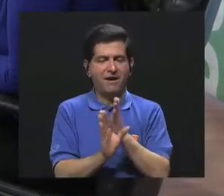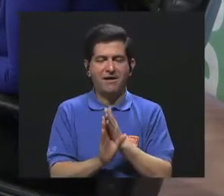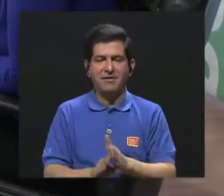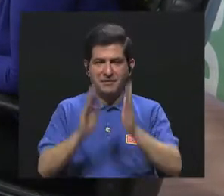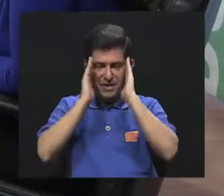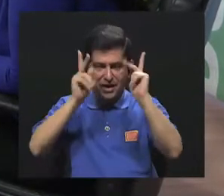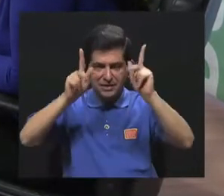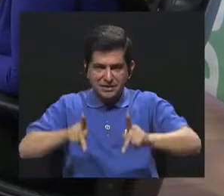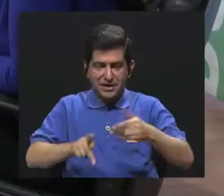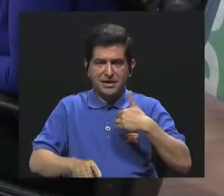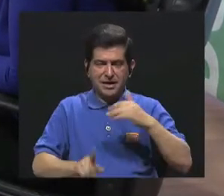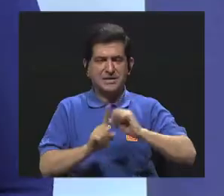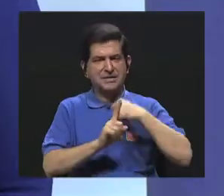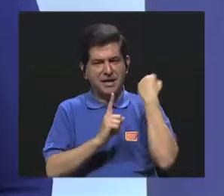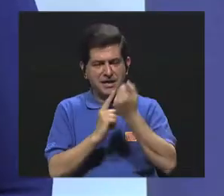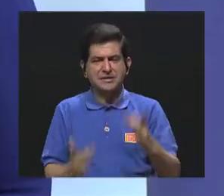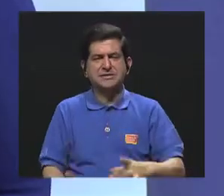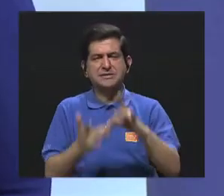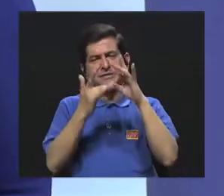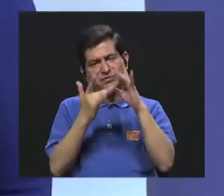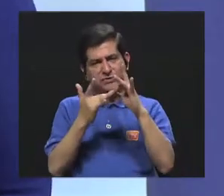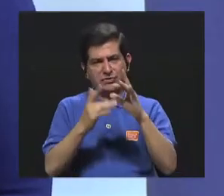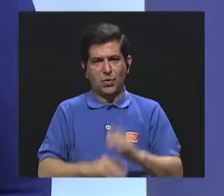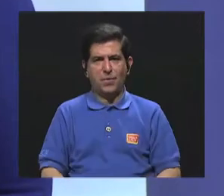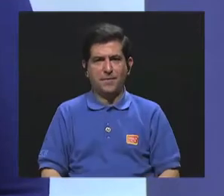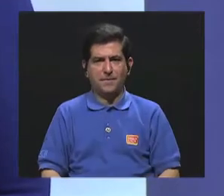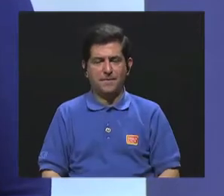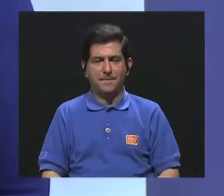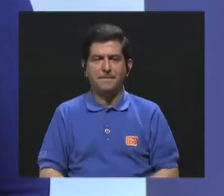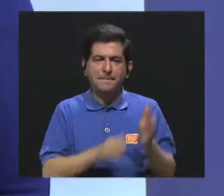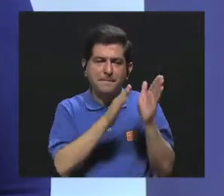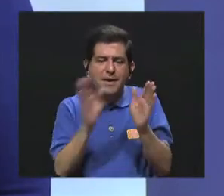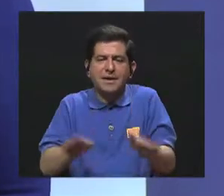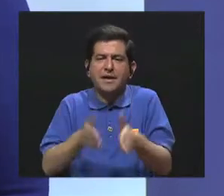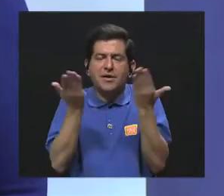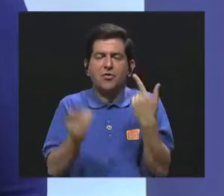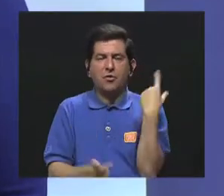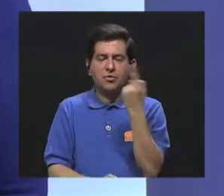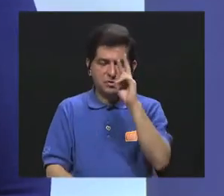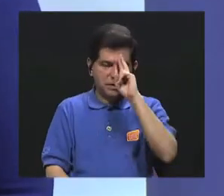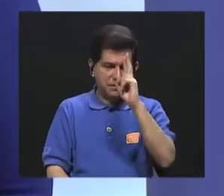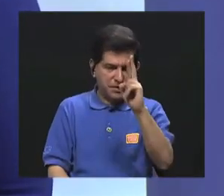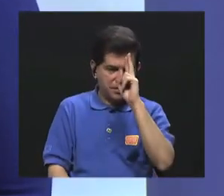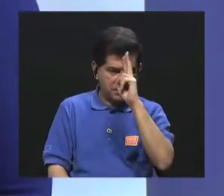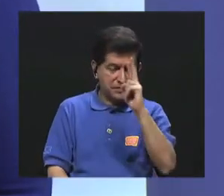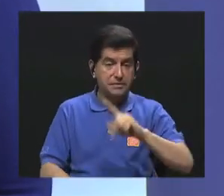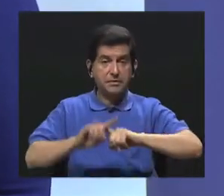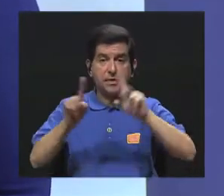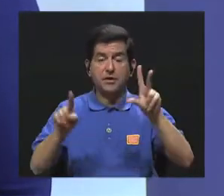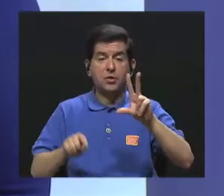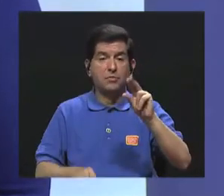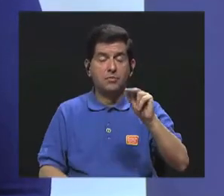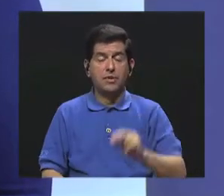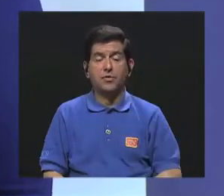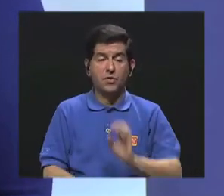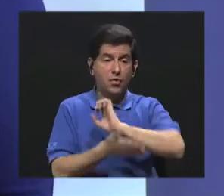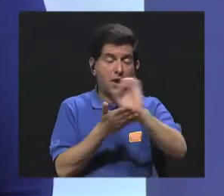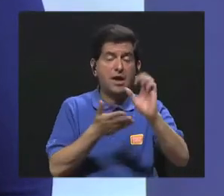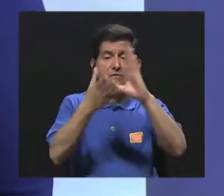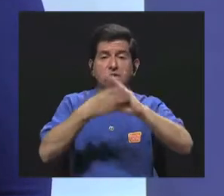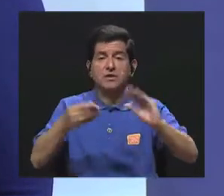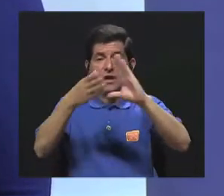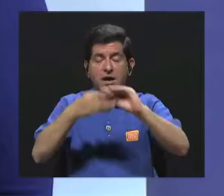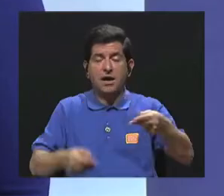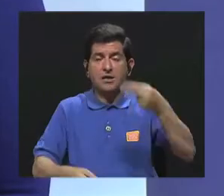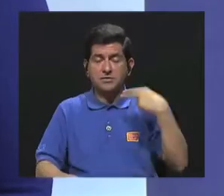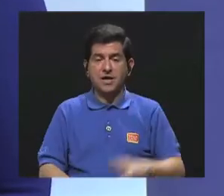psicología para tratar con una persona que tiene una condición especial. ¿Cómo se lo plantean para que siempre sea respetuoso, pero no dejes de contar la historia,